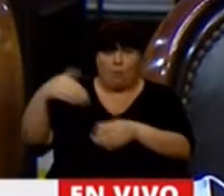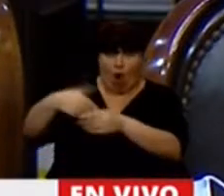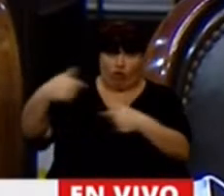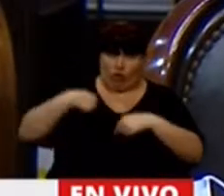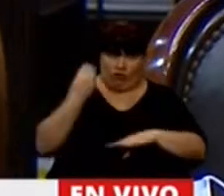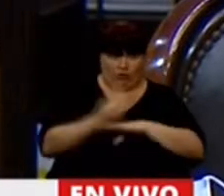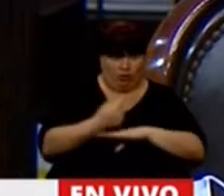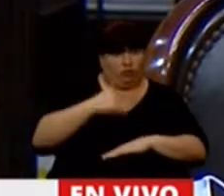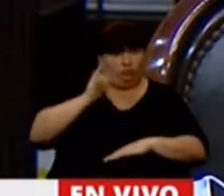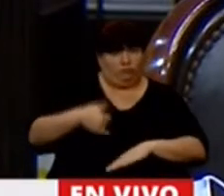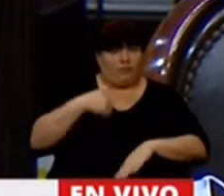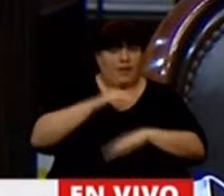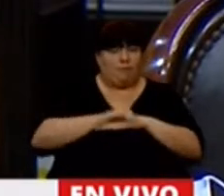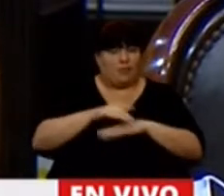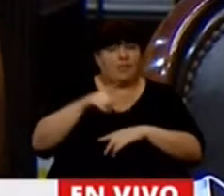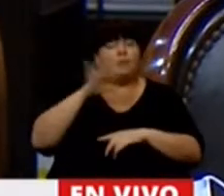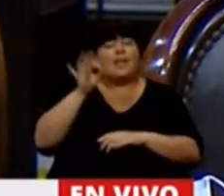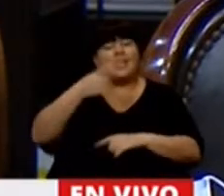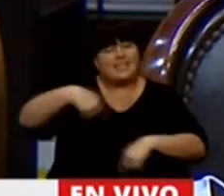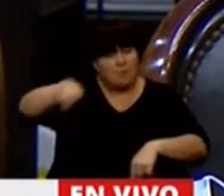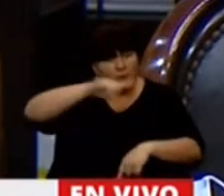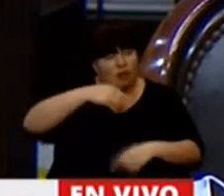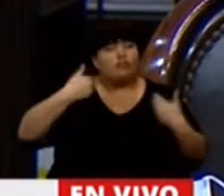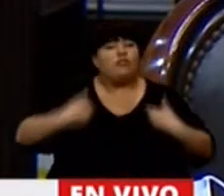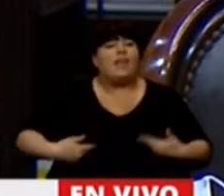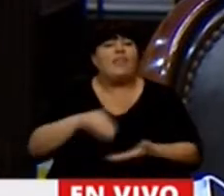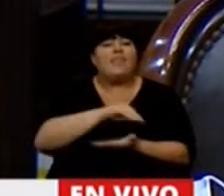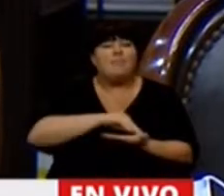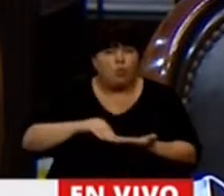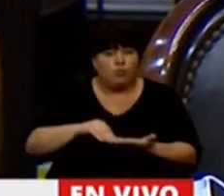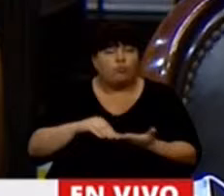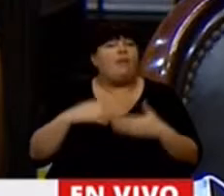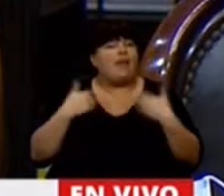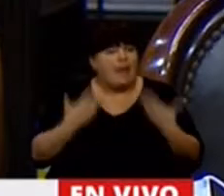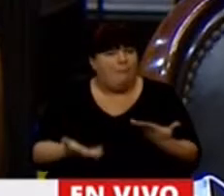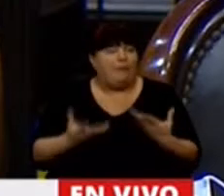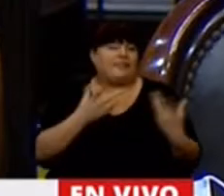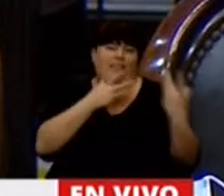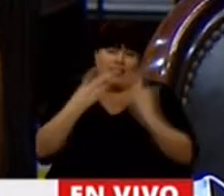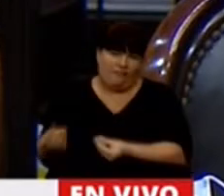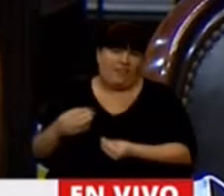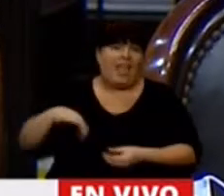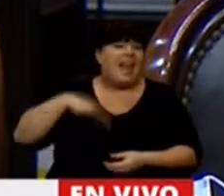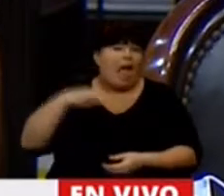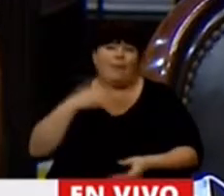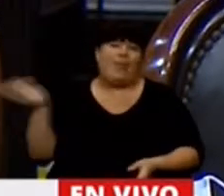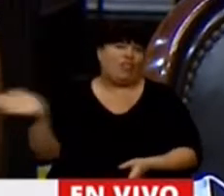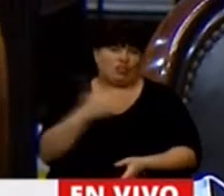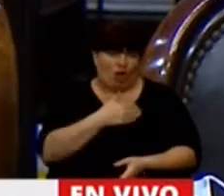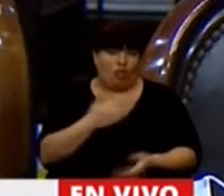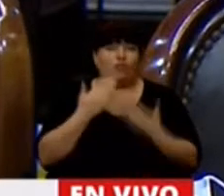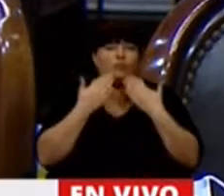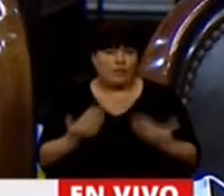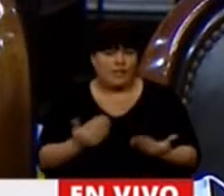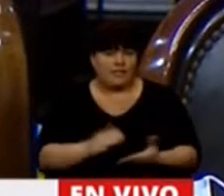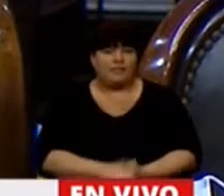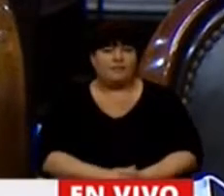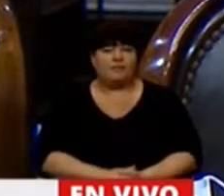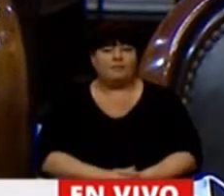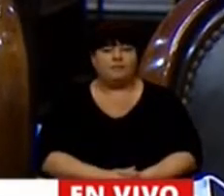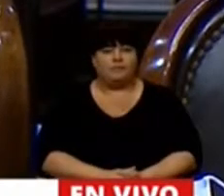quiero que sepan que van a encontrar en mí una diputada dispuesta a defender la vida de todos. Muchas gracias.